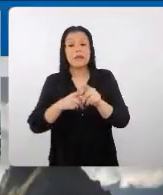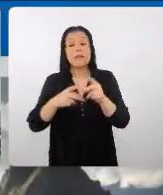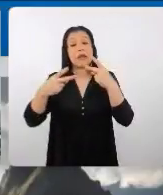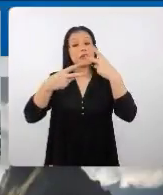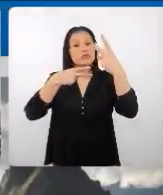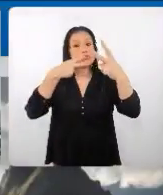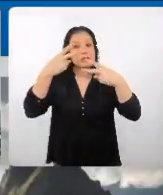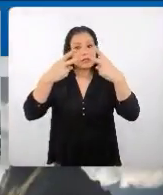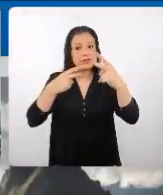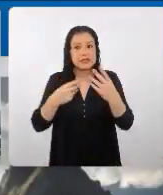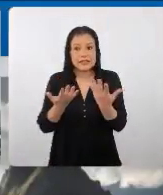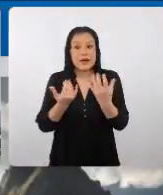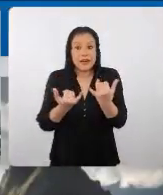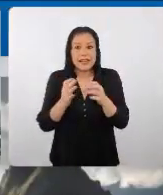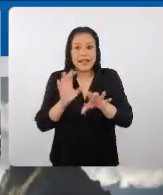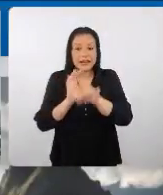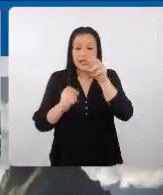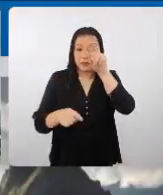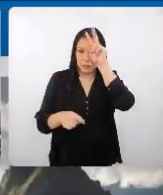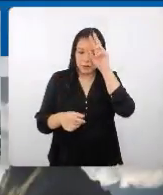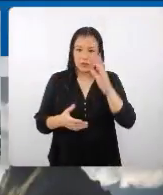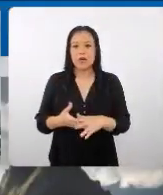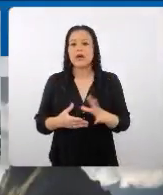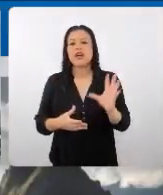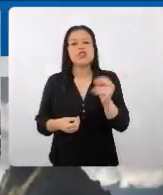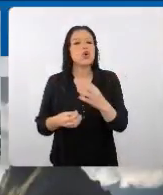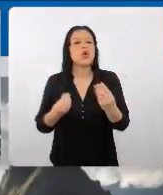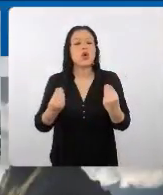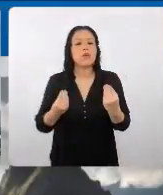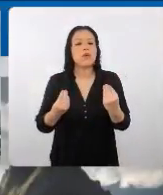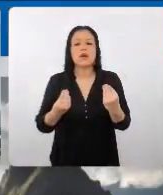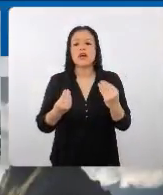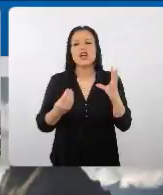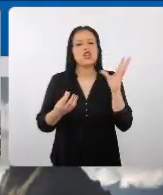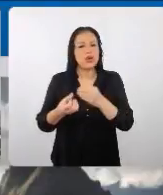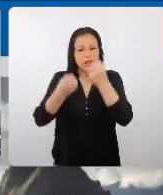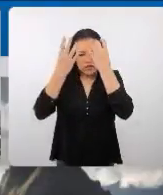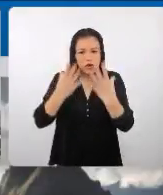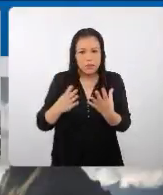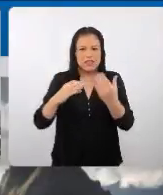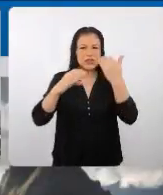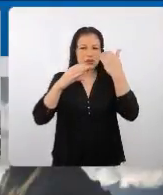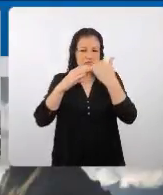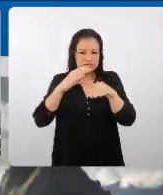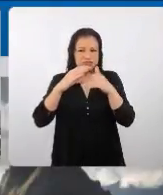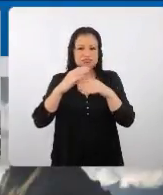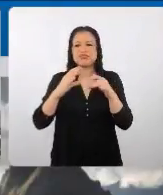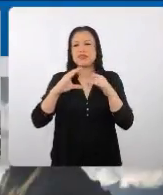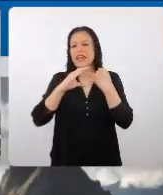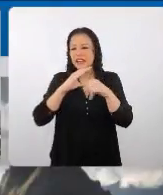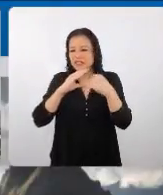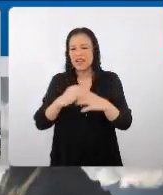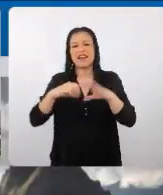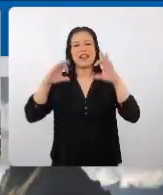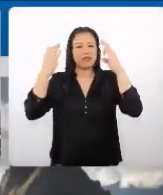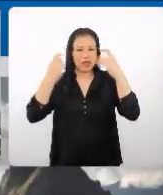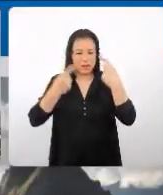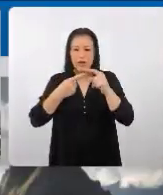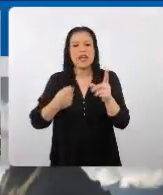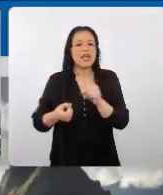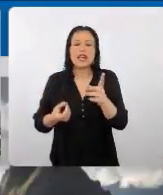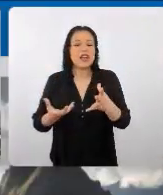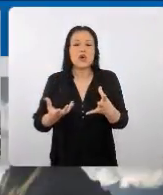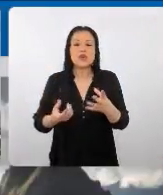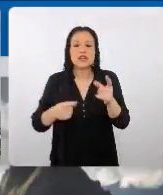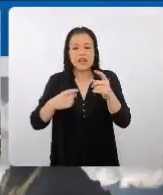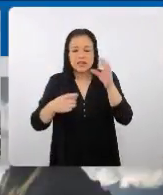próximo destino, todo vía online o por medios digitales, sin que le cueste mayor esfuerzo ni mayor